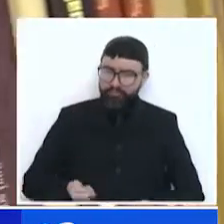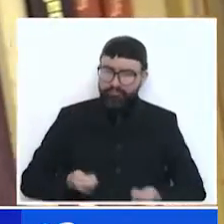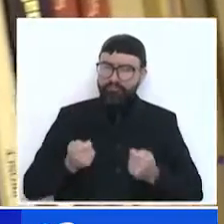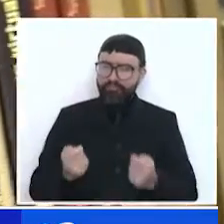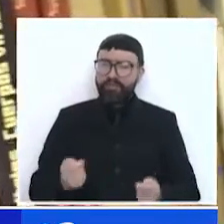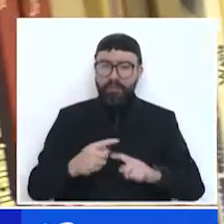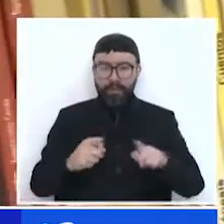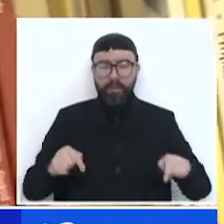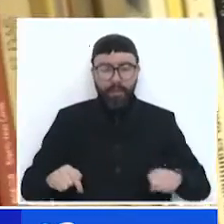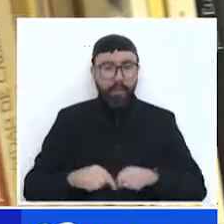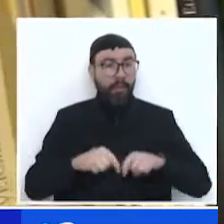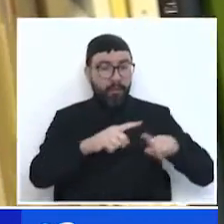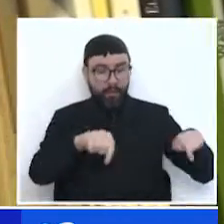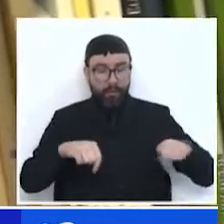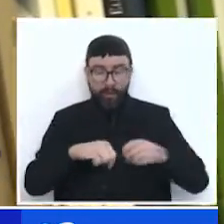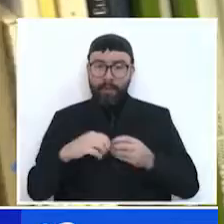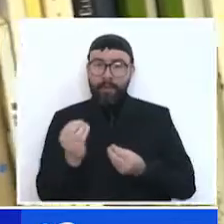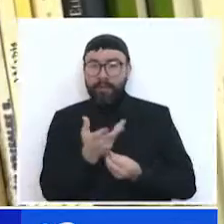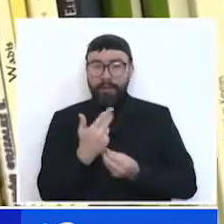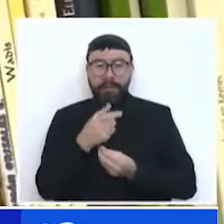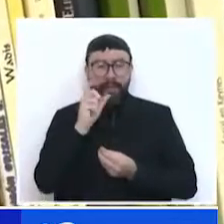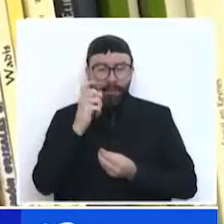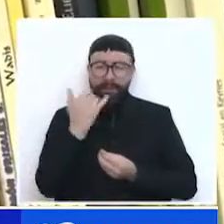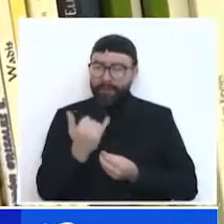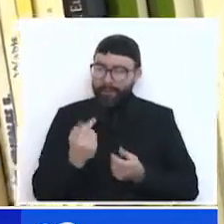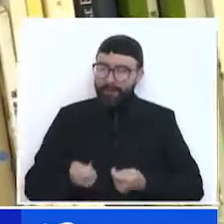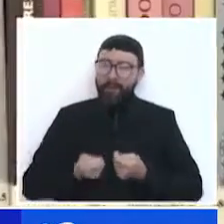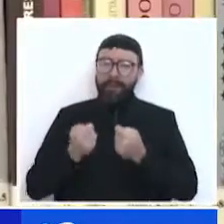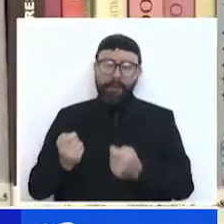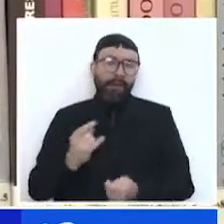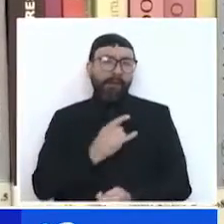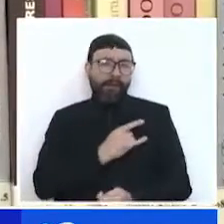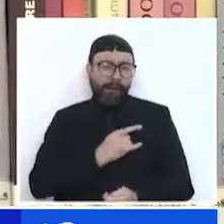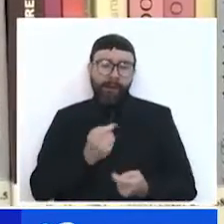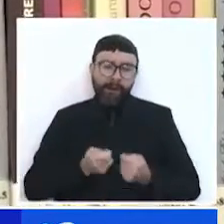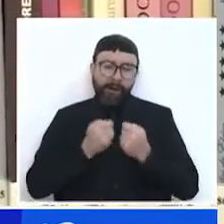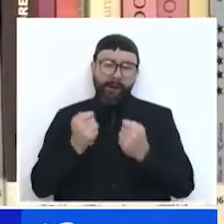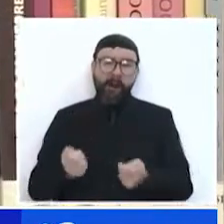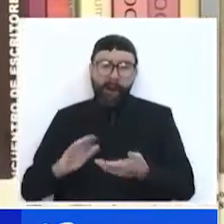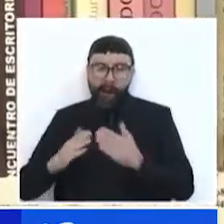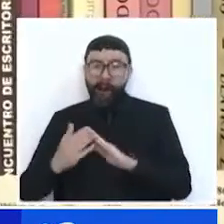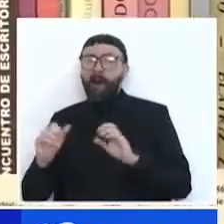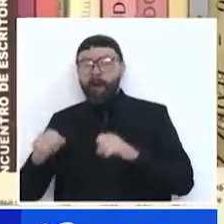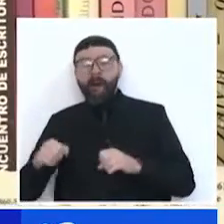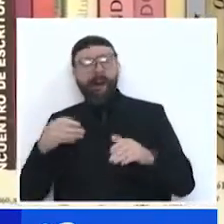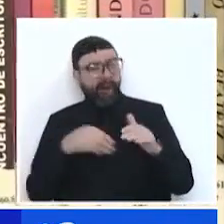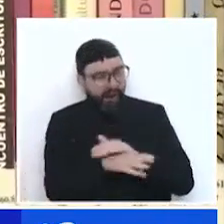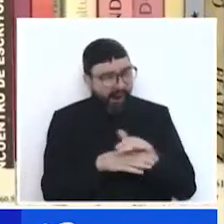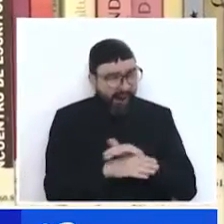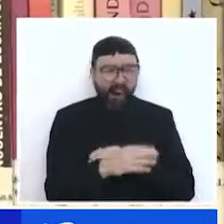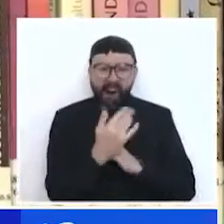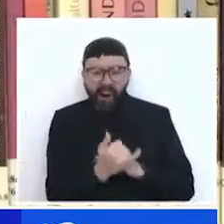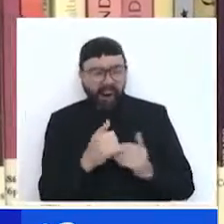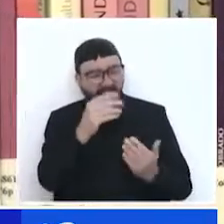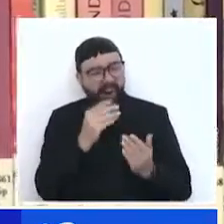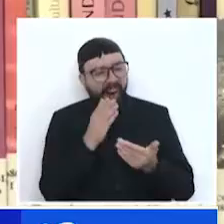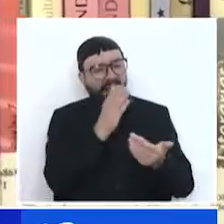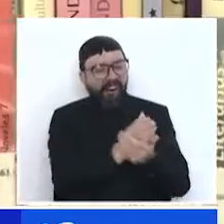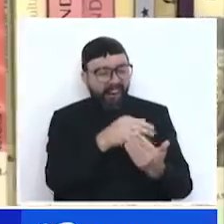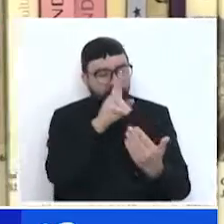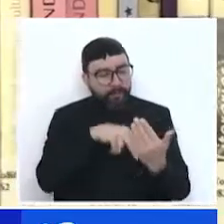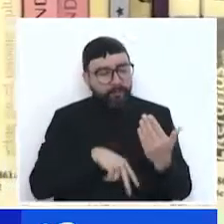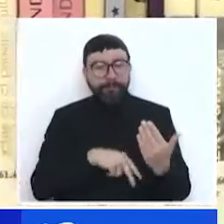Autores Caldenses a esta institución de educación superior y la comunidad ya tiene acceso al lugar para realizar sus